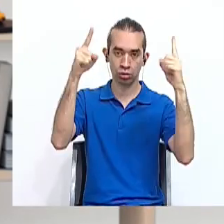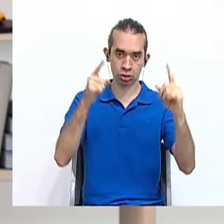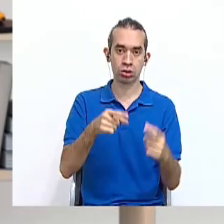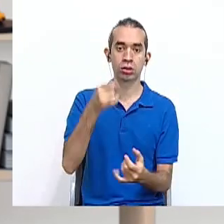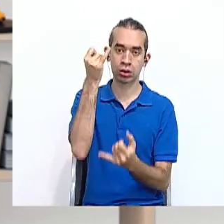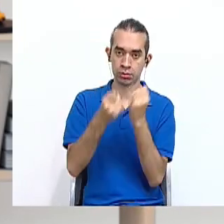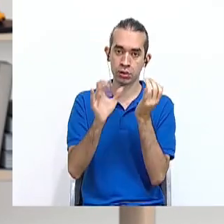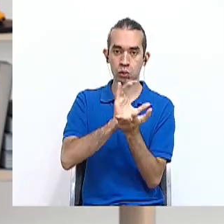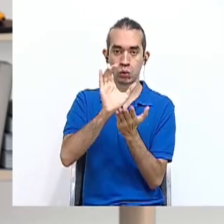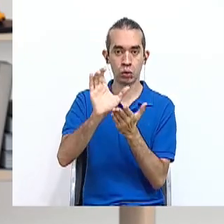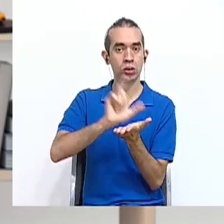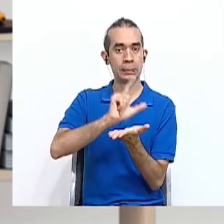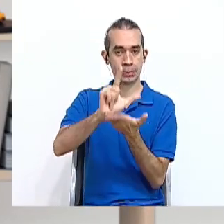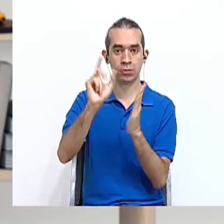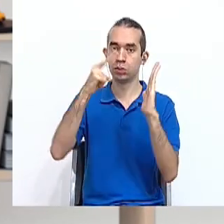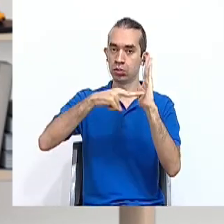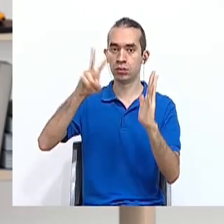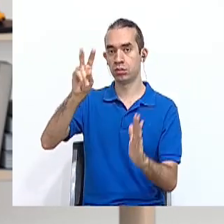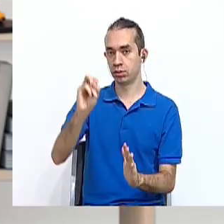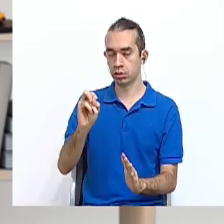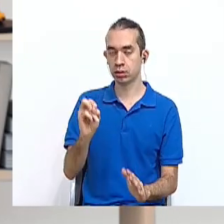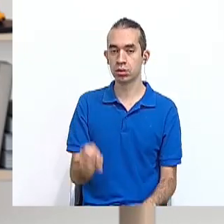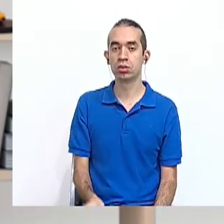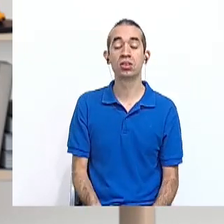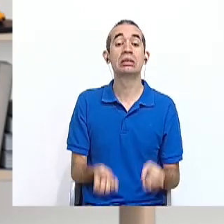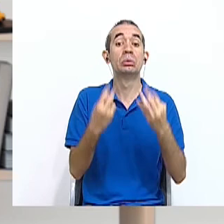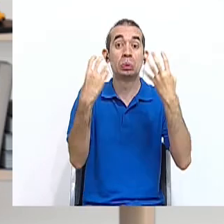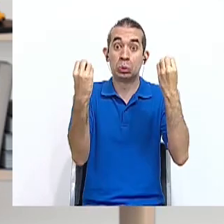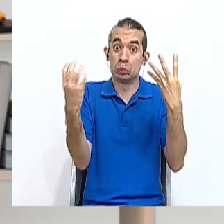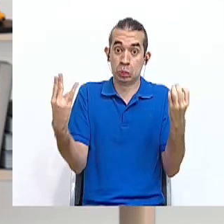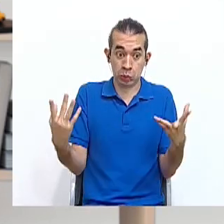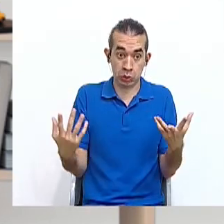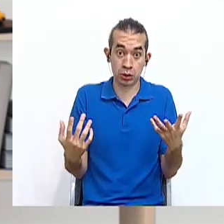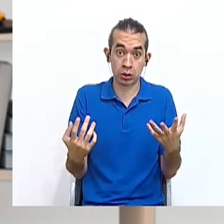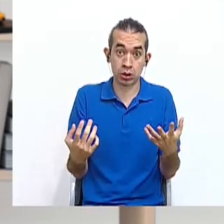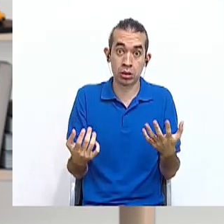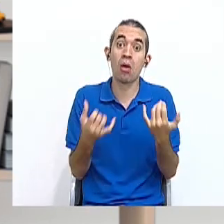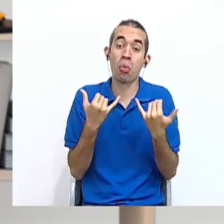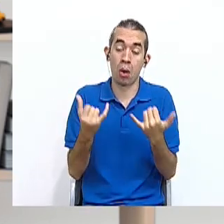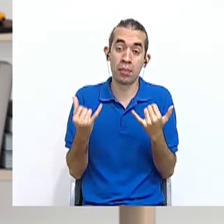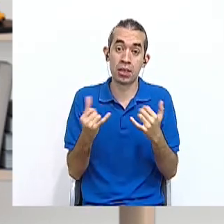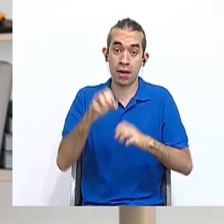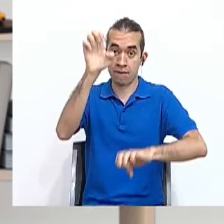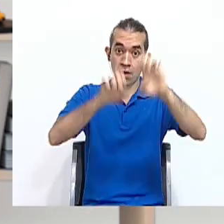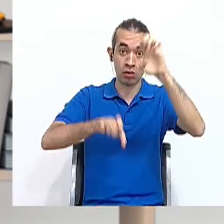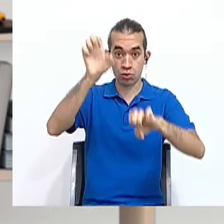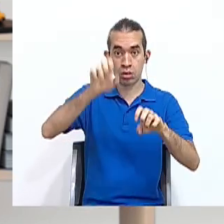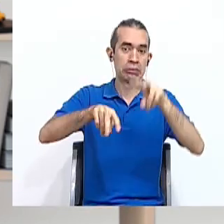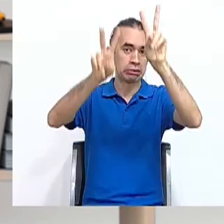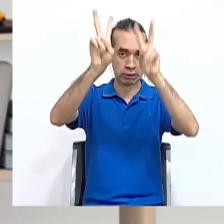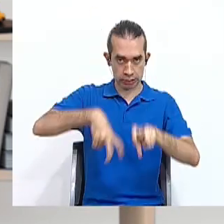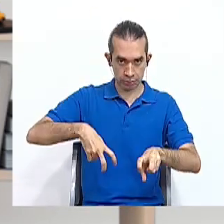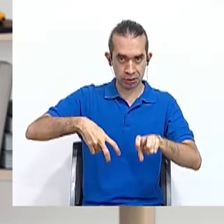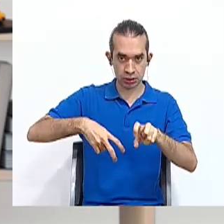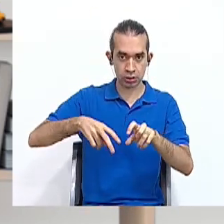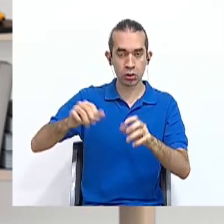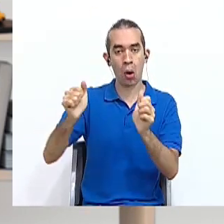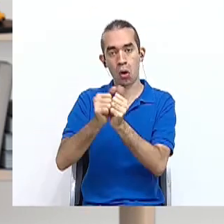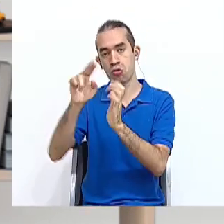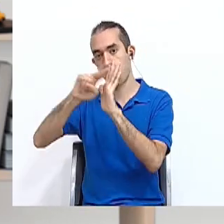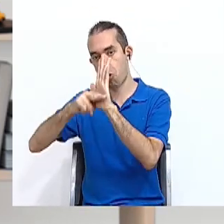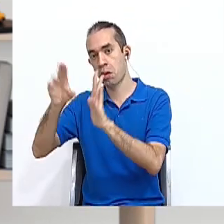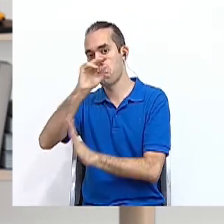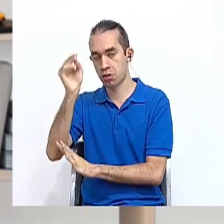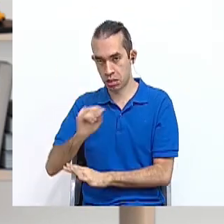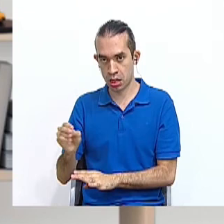lectivo 2020. Y que muchas de las pruebas que se están haciendo, estas evaluaciones sumativas, conllevan la